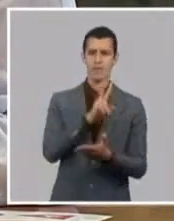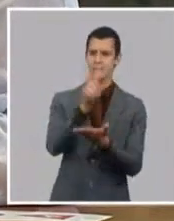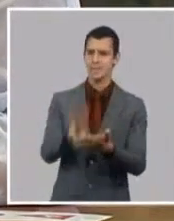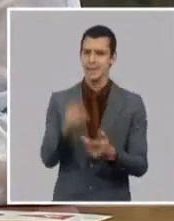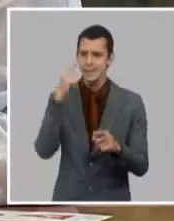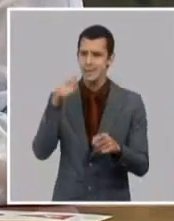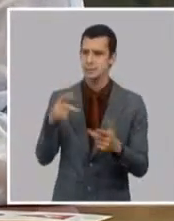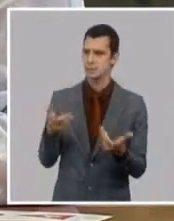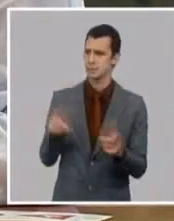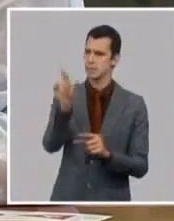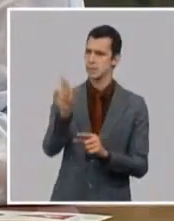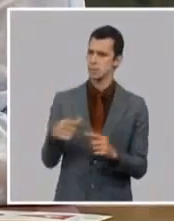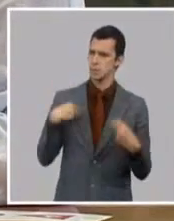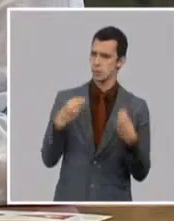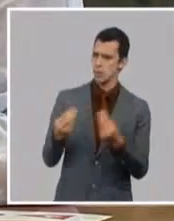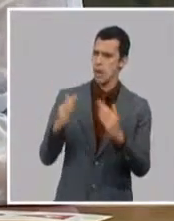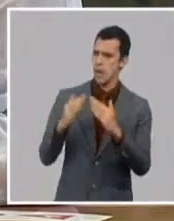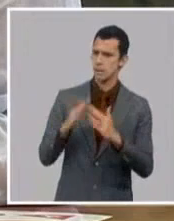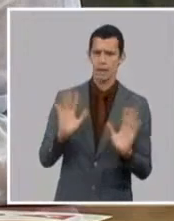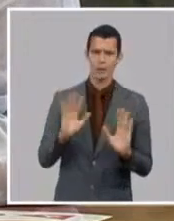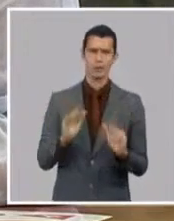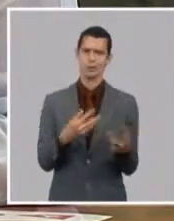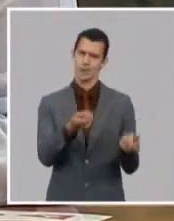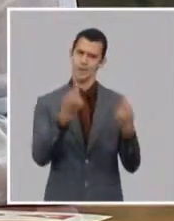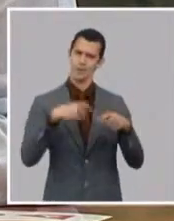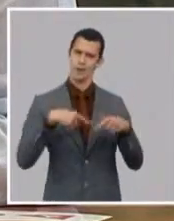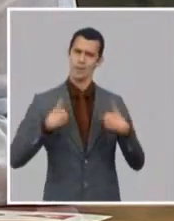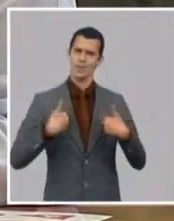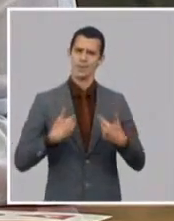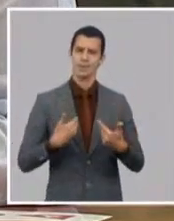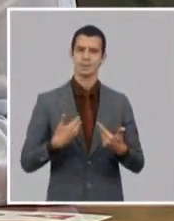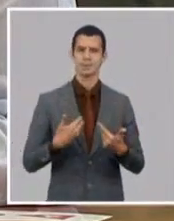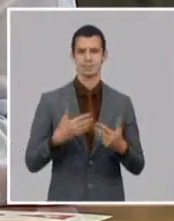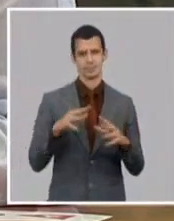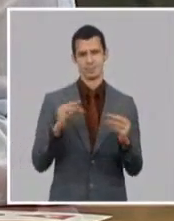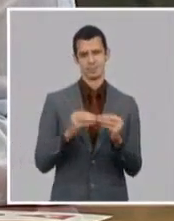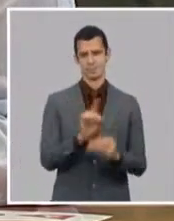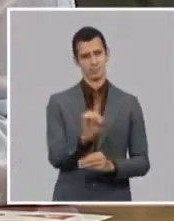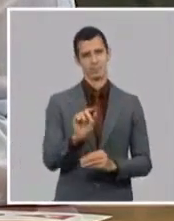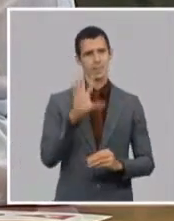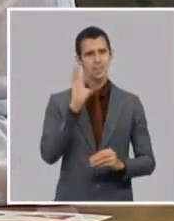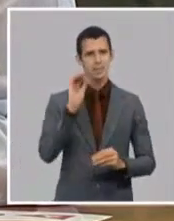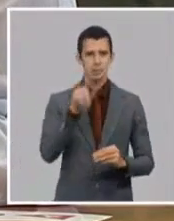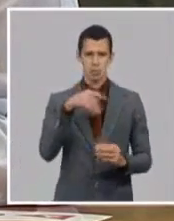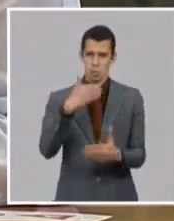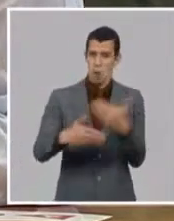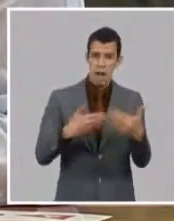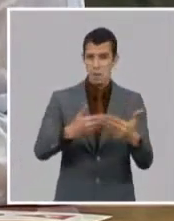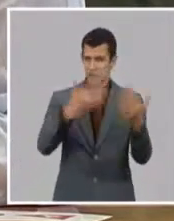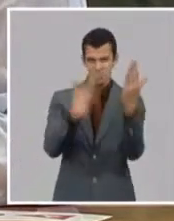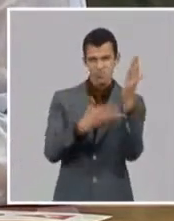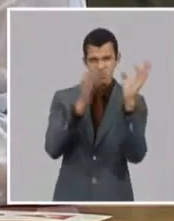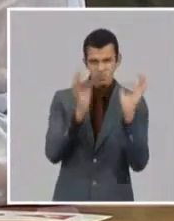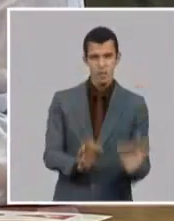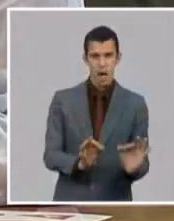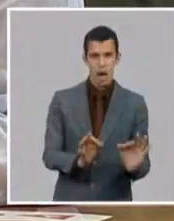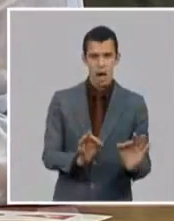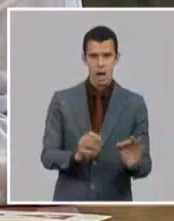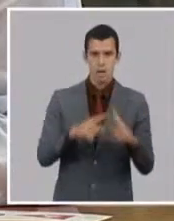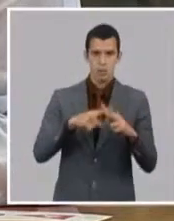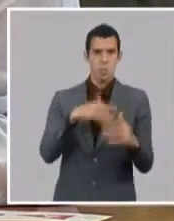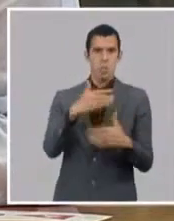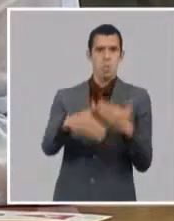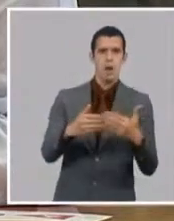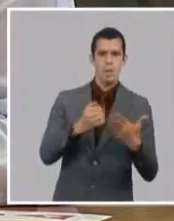barrios vulnerables, ni toda la transformación en la atención a los problemas, la superación de los problemas que tienen estas